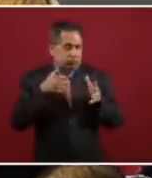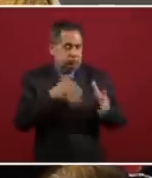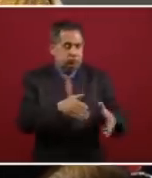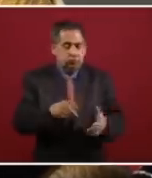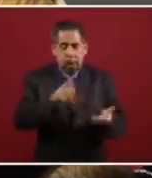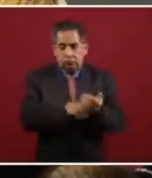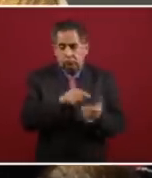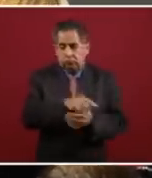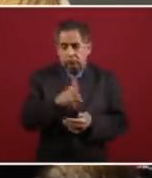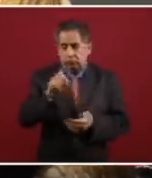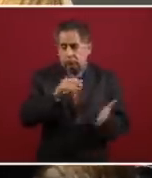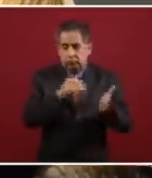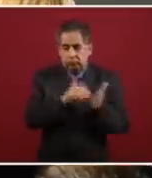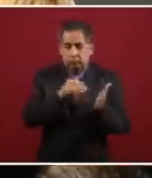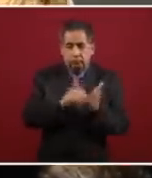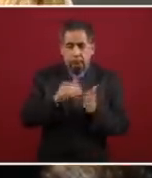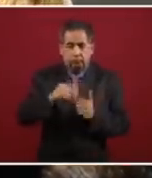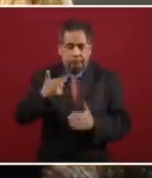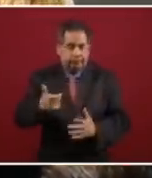30 mil millones de pesos.